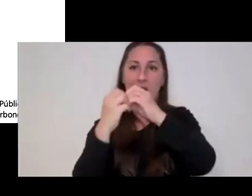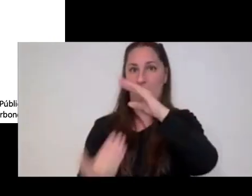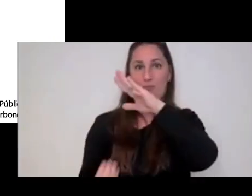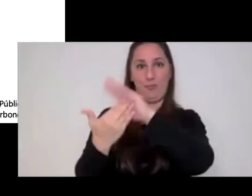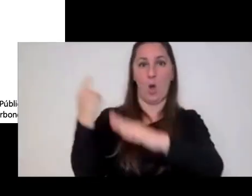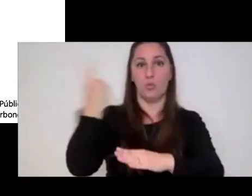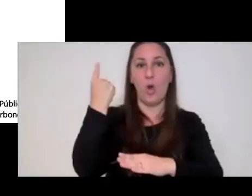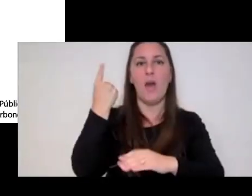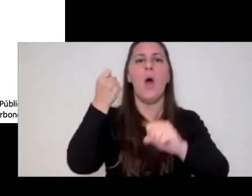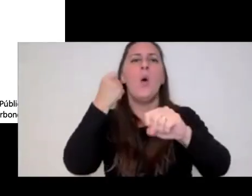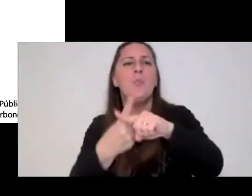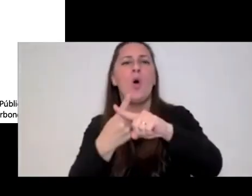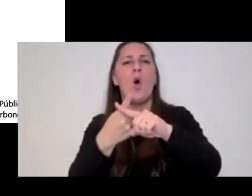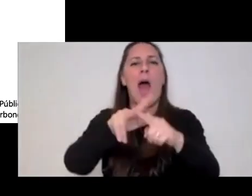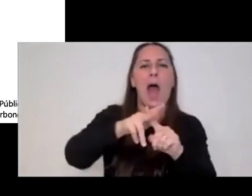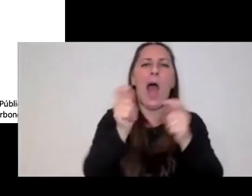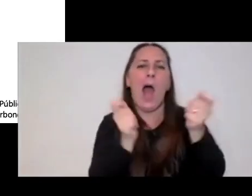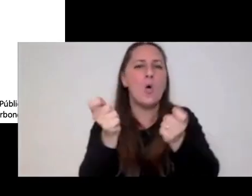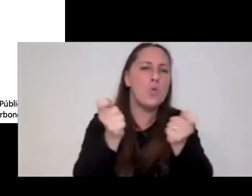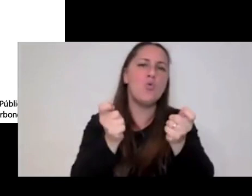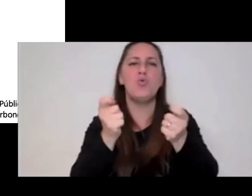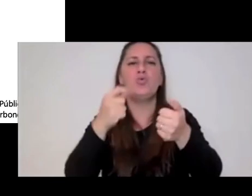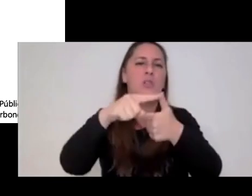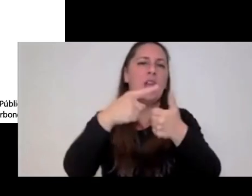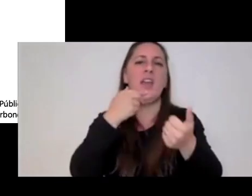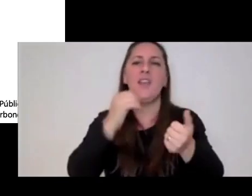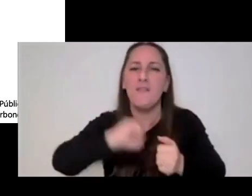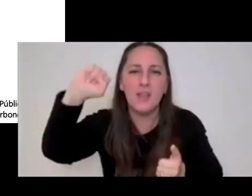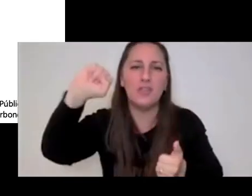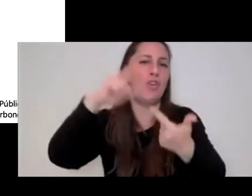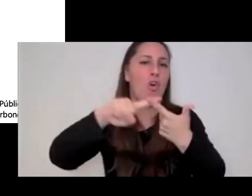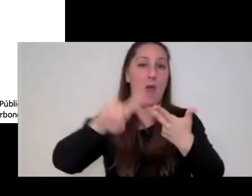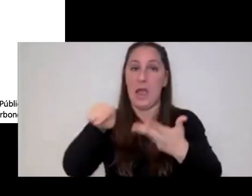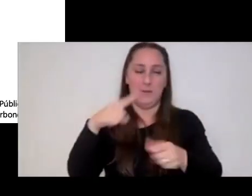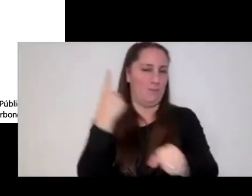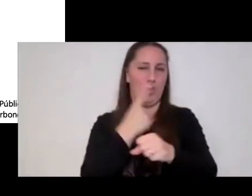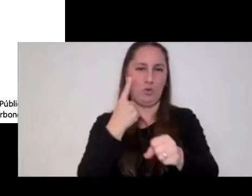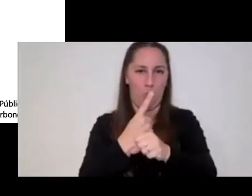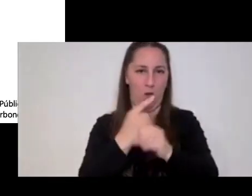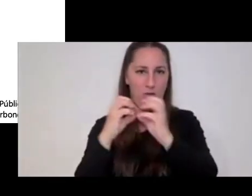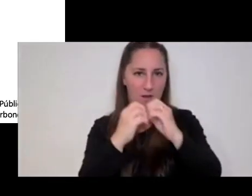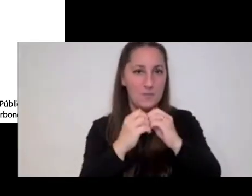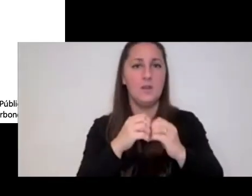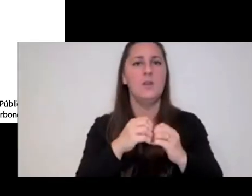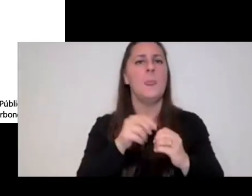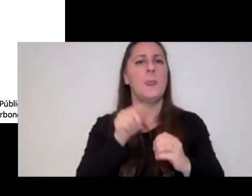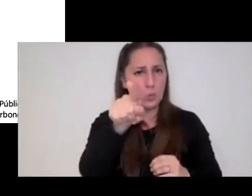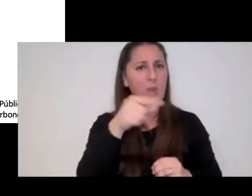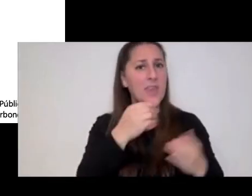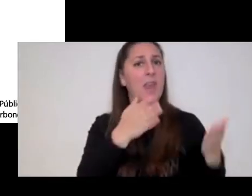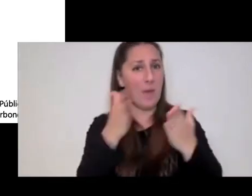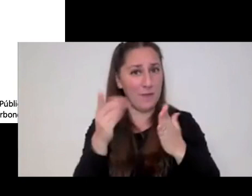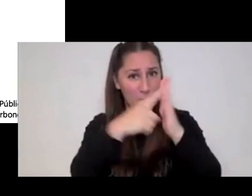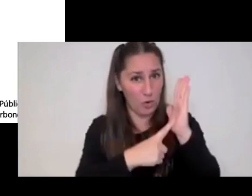de ajustar estados contables, para ajustar por inflación y ese tipo de cuestiones. Señores, ¿ustedes quieren los beneficios de la norma? Firmen este